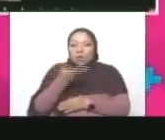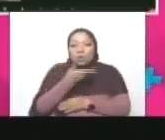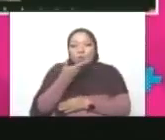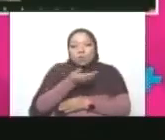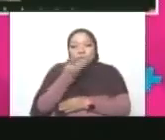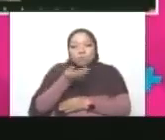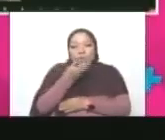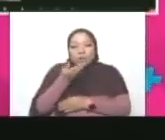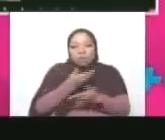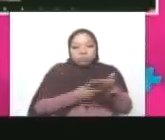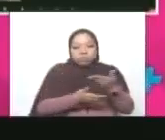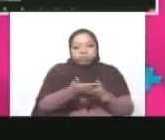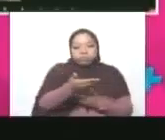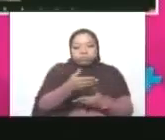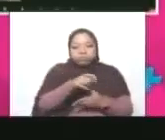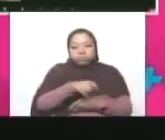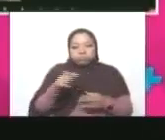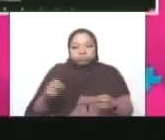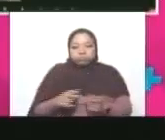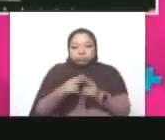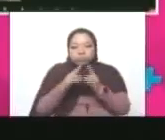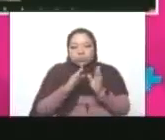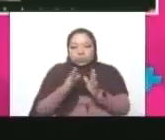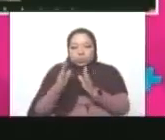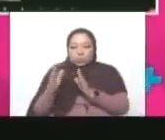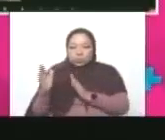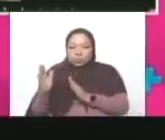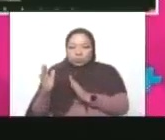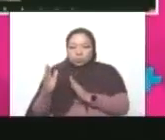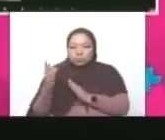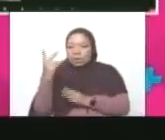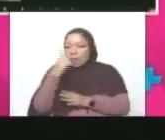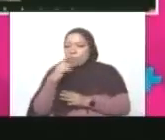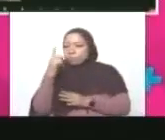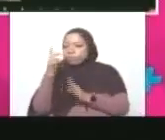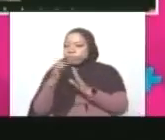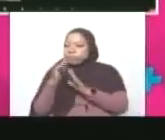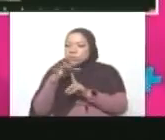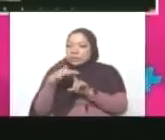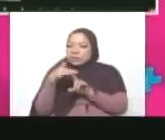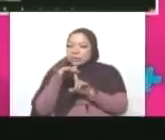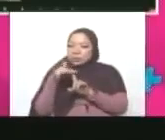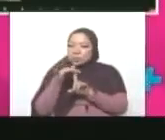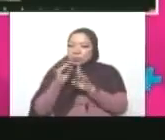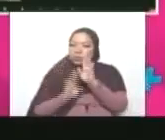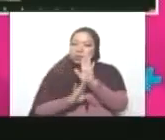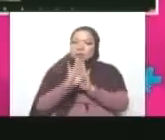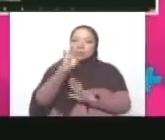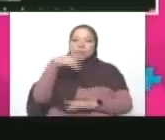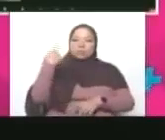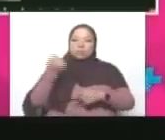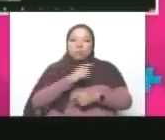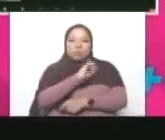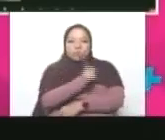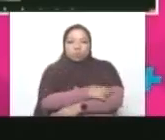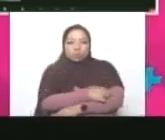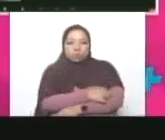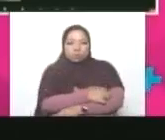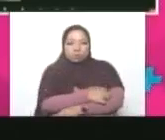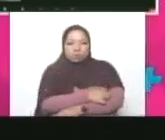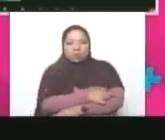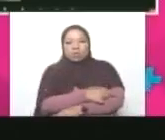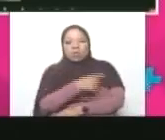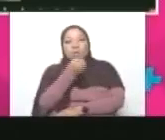los encuentros de organización, cara a cara, caso a caso, construyendo fuerza. Estamos en un